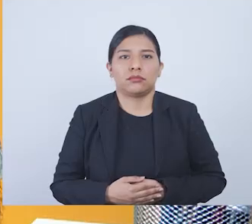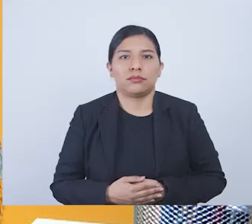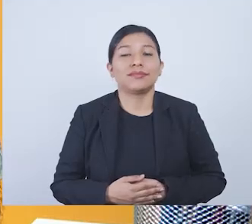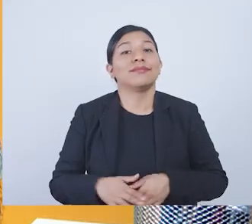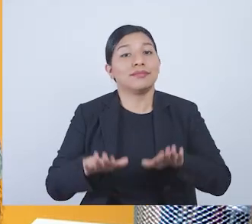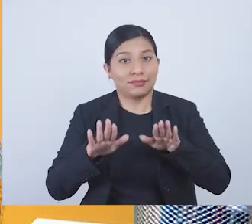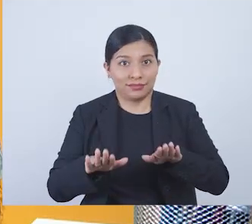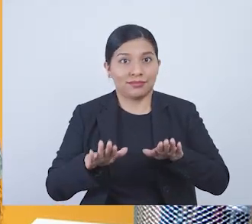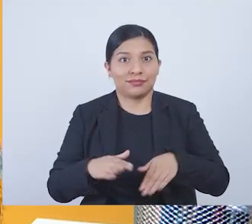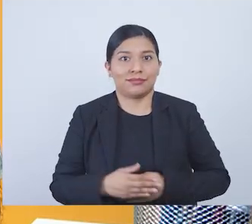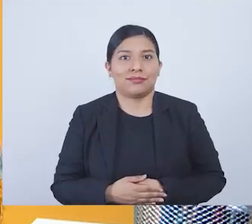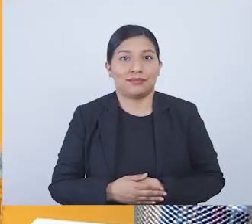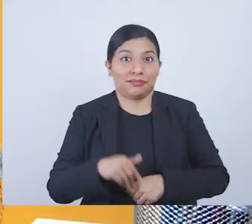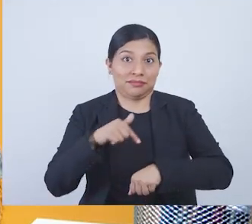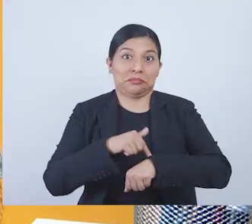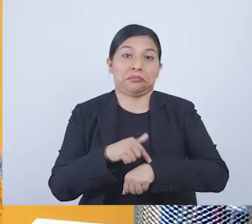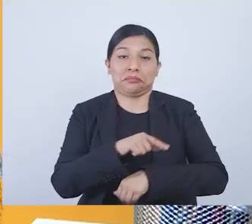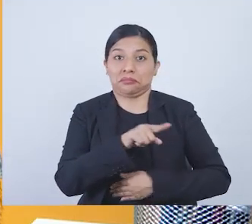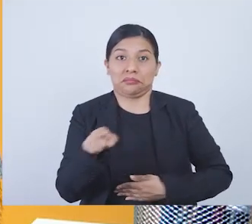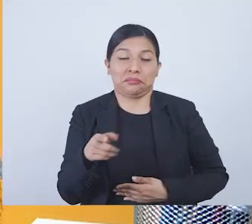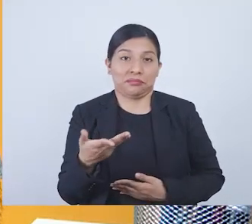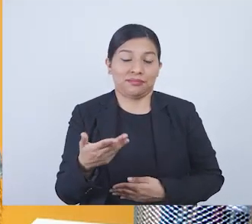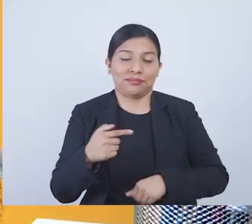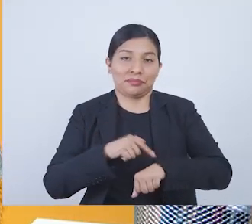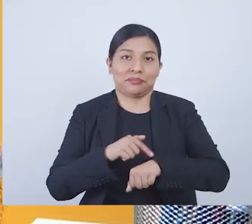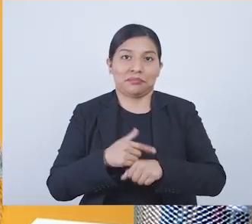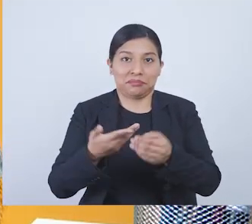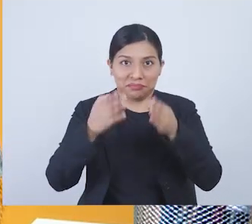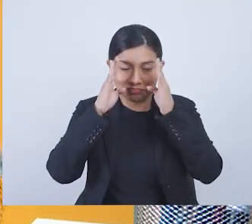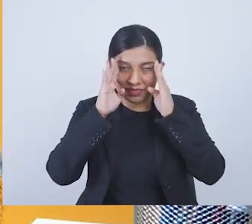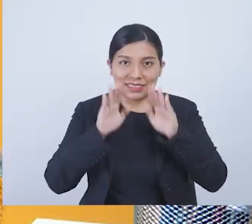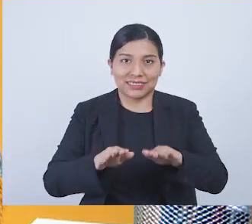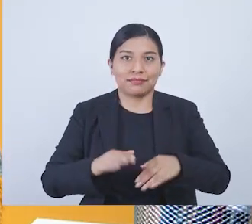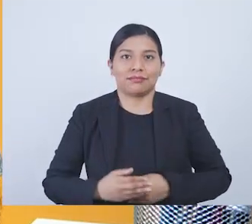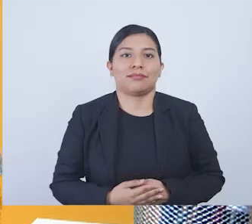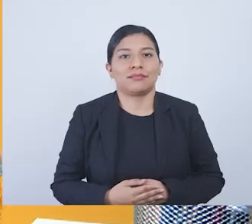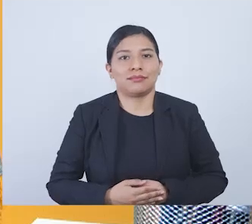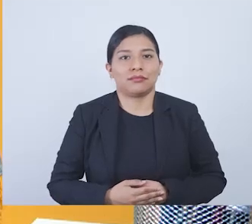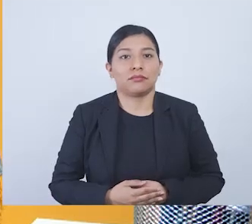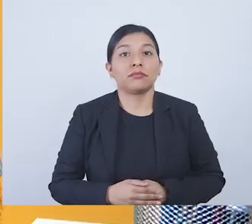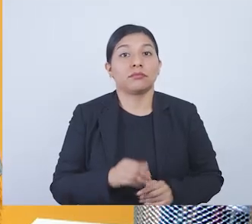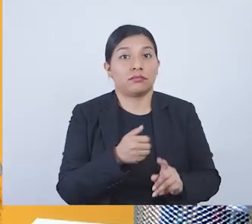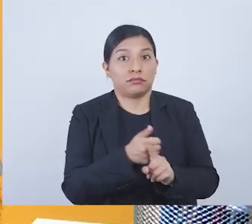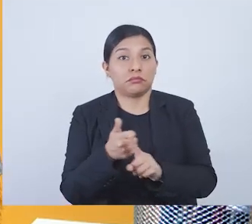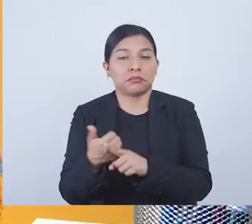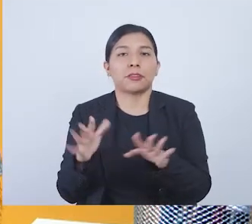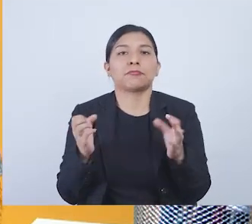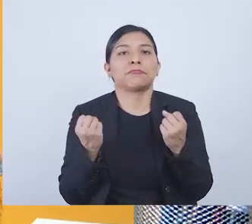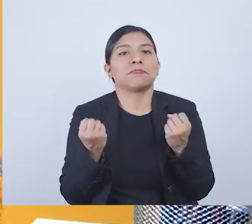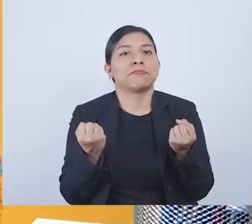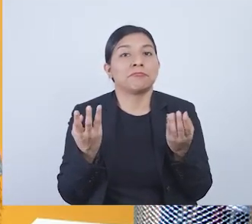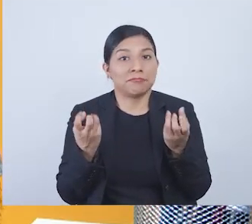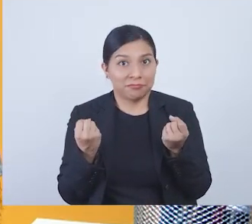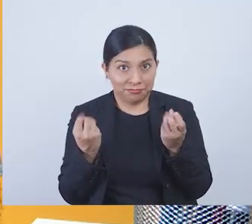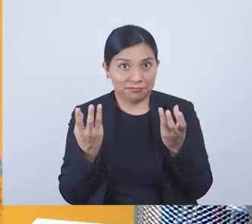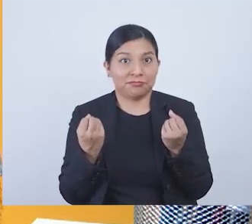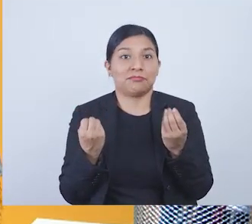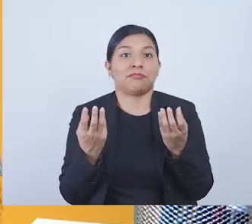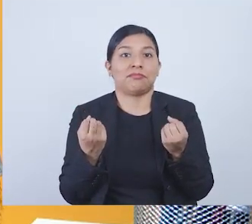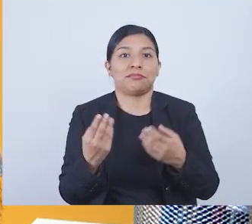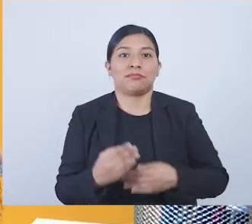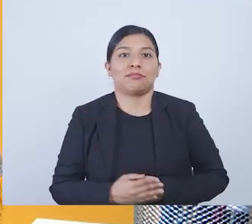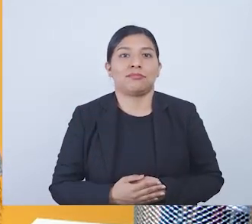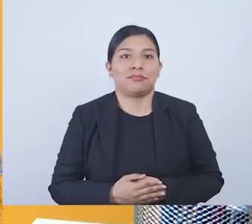Muchas gracias por el espacio que nos han brindado y que cada uno de nosotros ha expuesto para que los